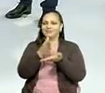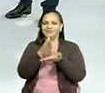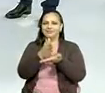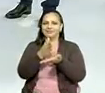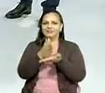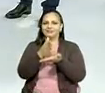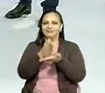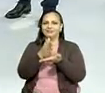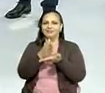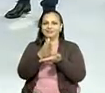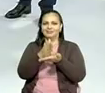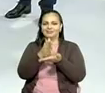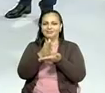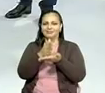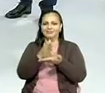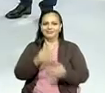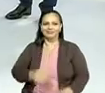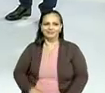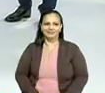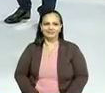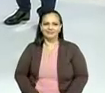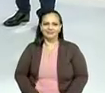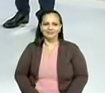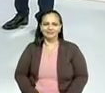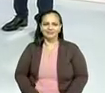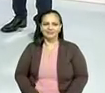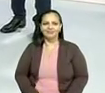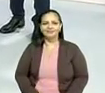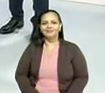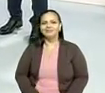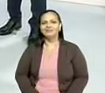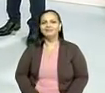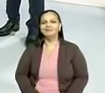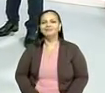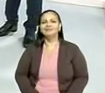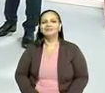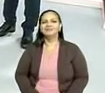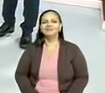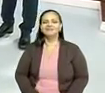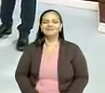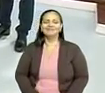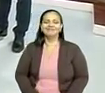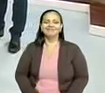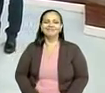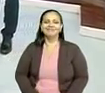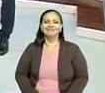al corte, porque se nos pasó el tiempo. ¡Pescuezo, productor!